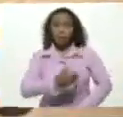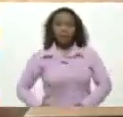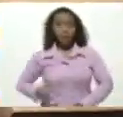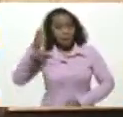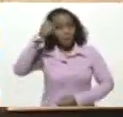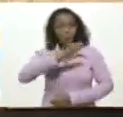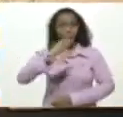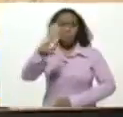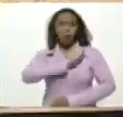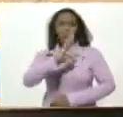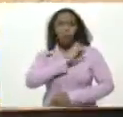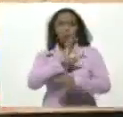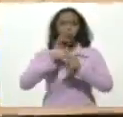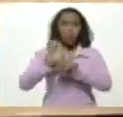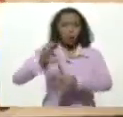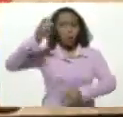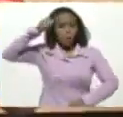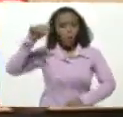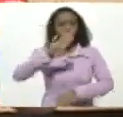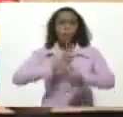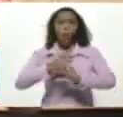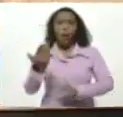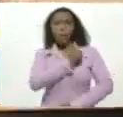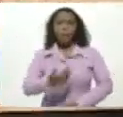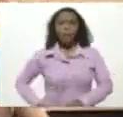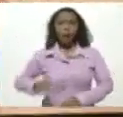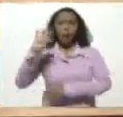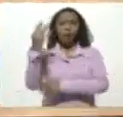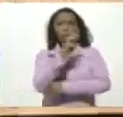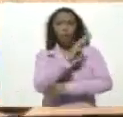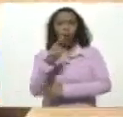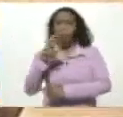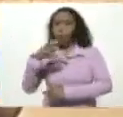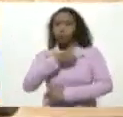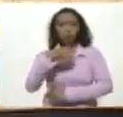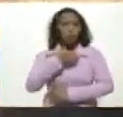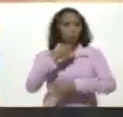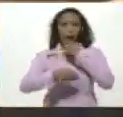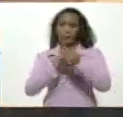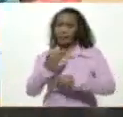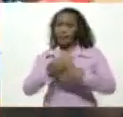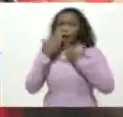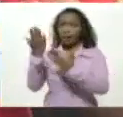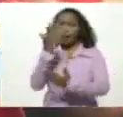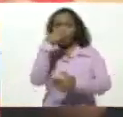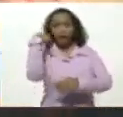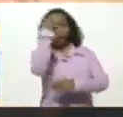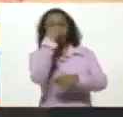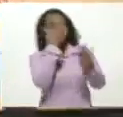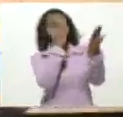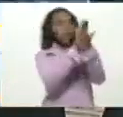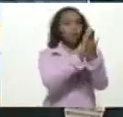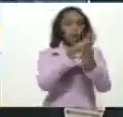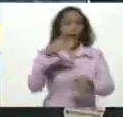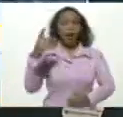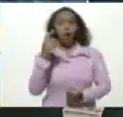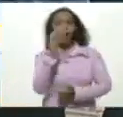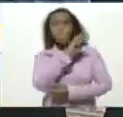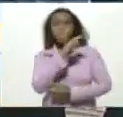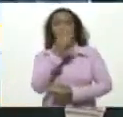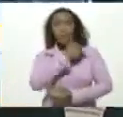y para el pueblo. Porque los presidentes de la Cuarta República no podíamos hacer esto, hablar cara a cara con los presidentes de la Cuarta